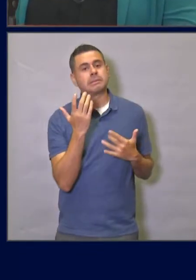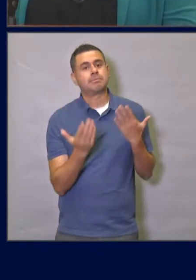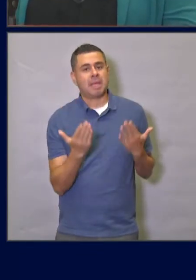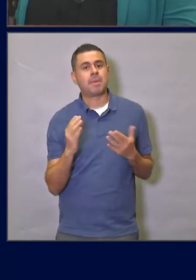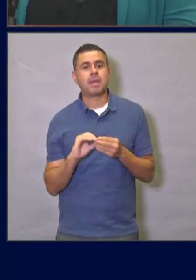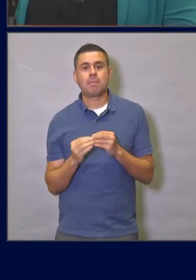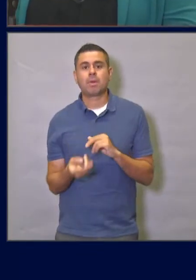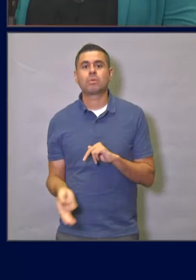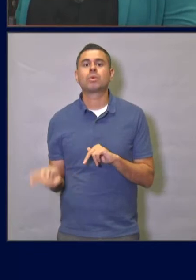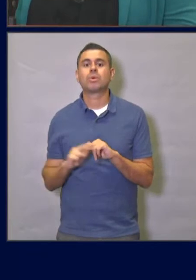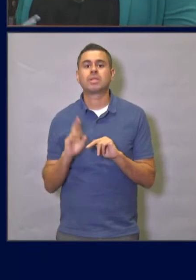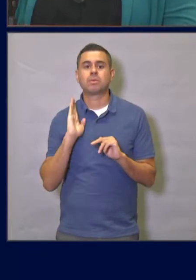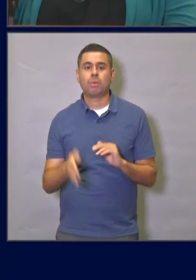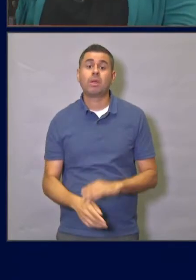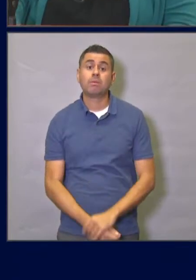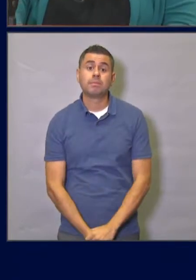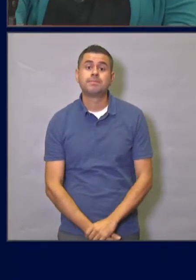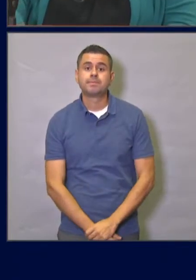slide, please.